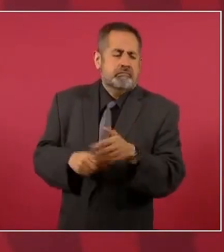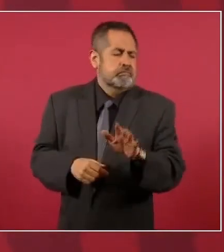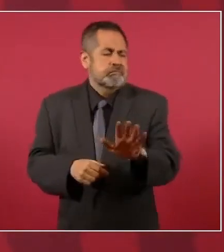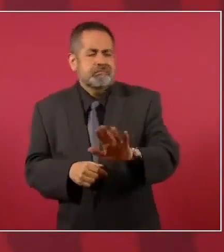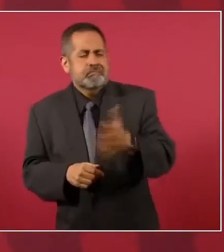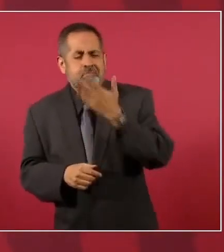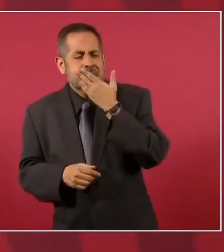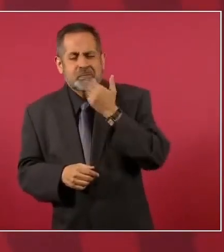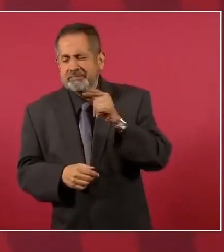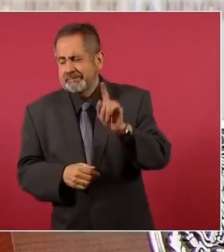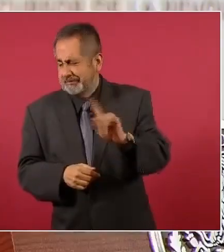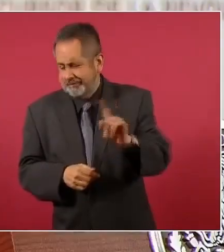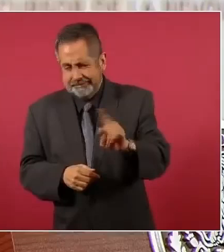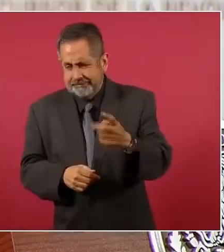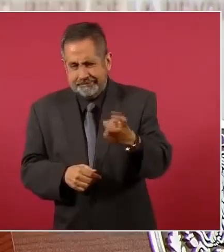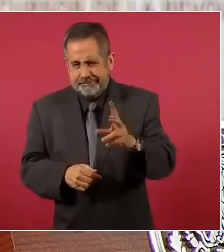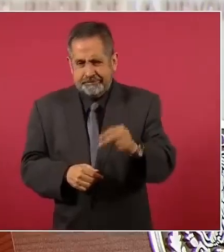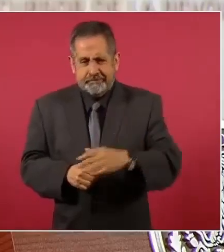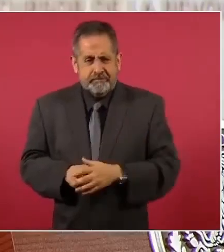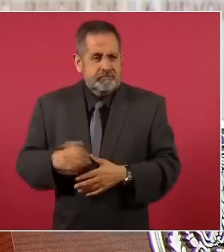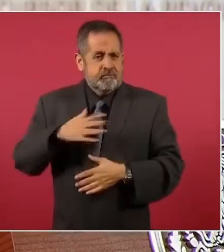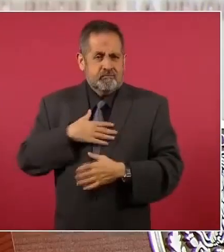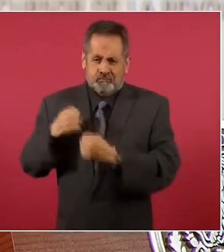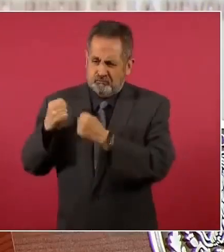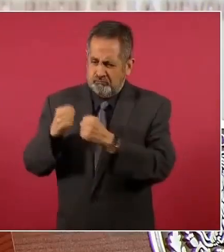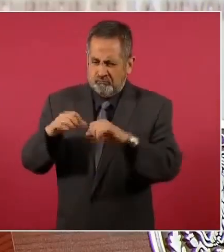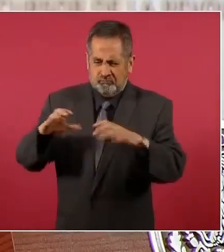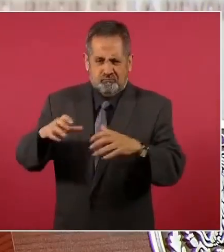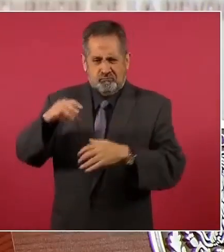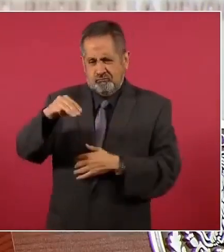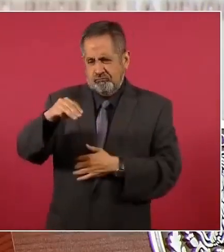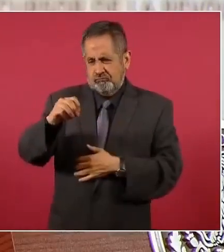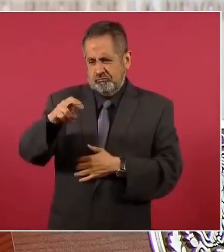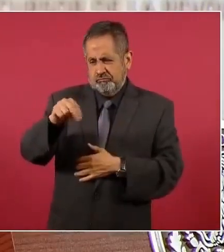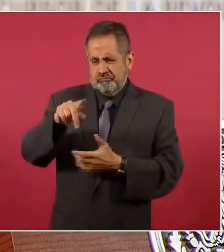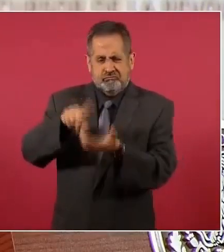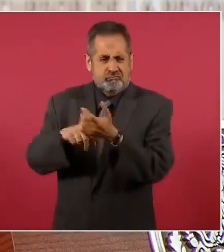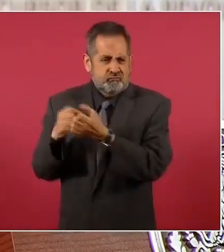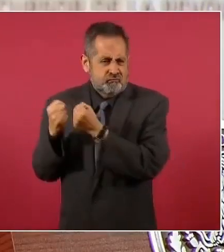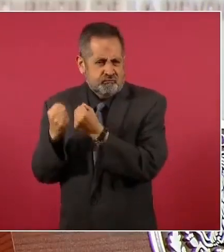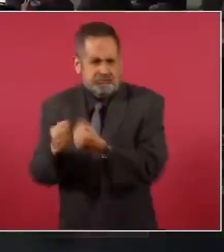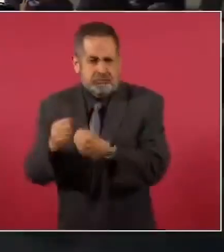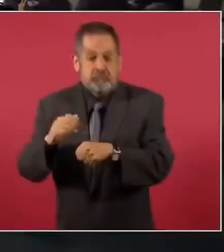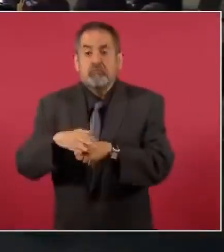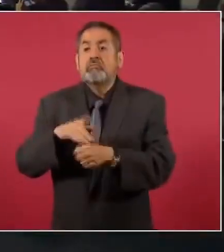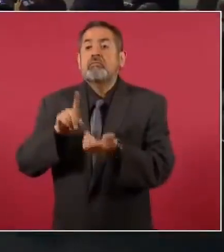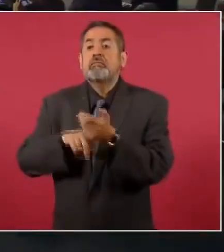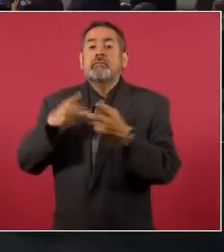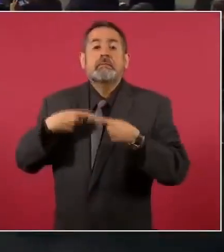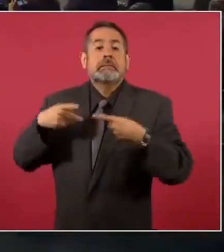No. La fuerza de nuestro movimiento está en el pueblo,